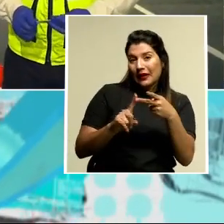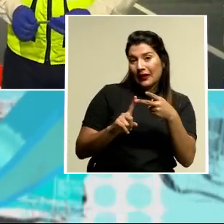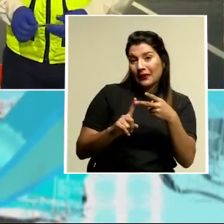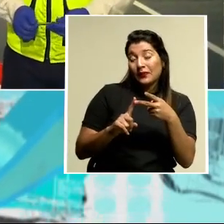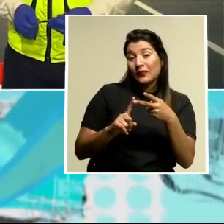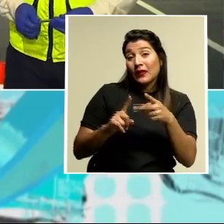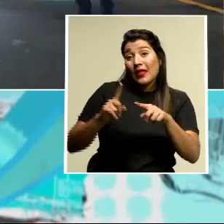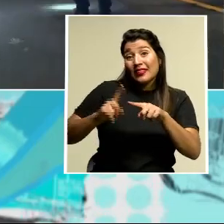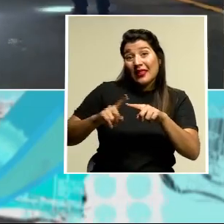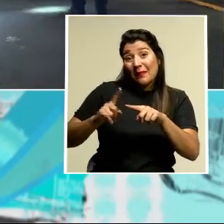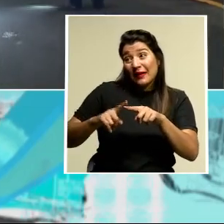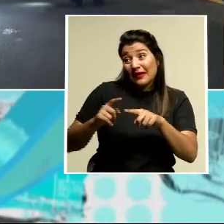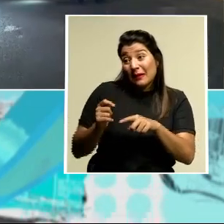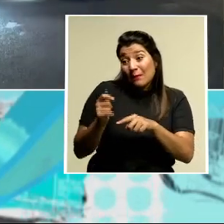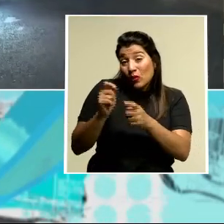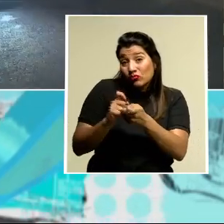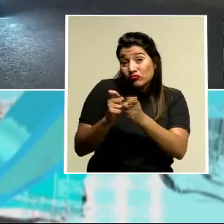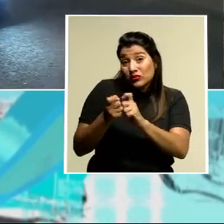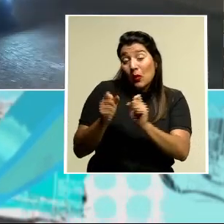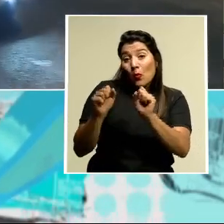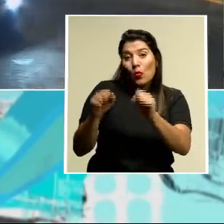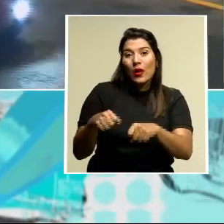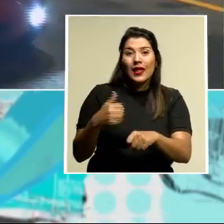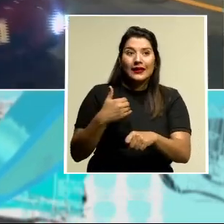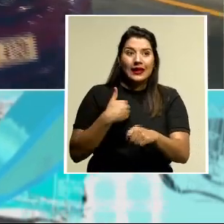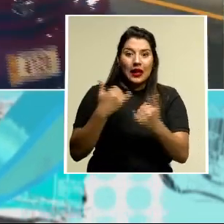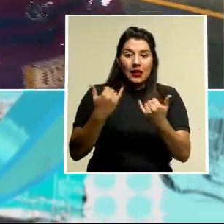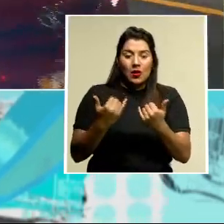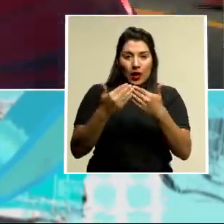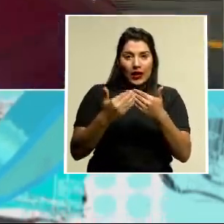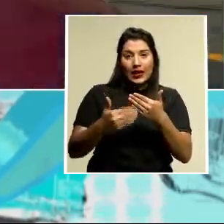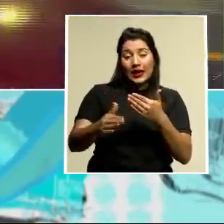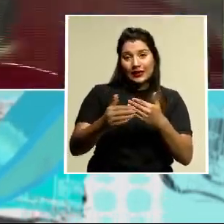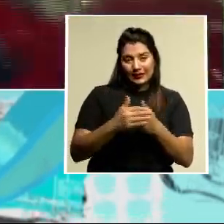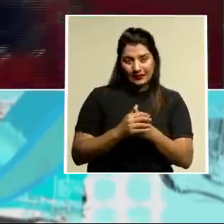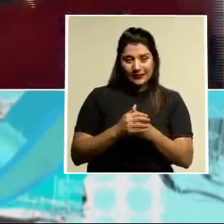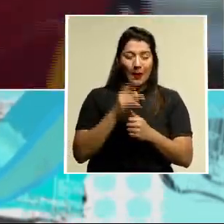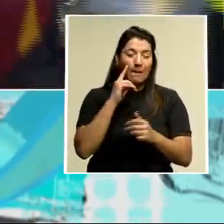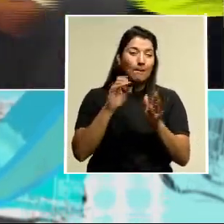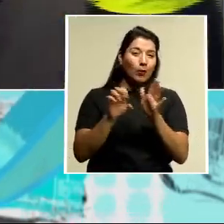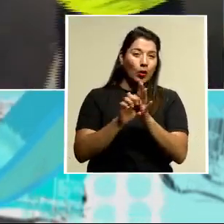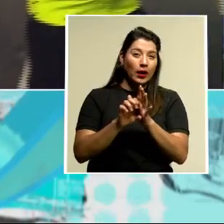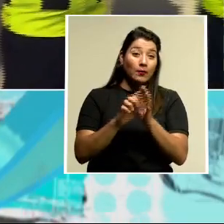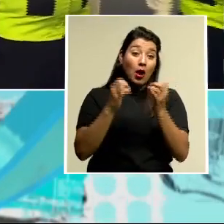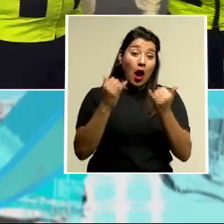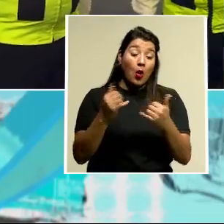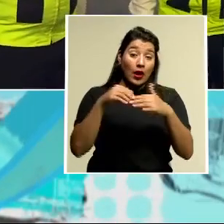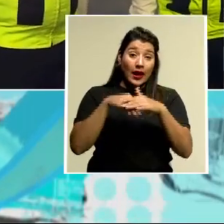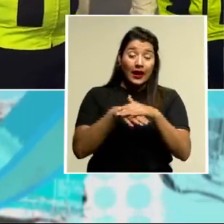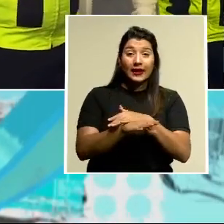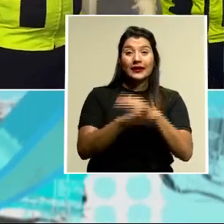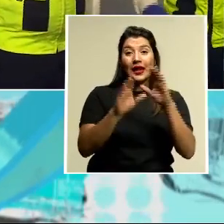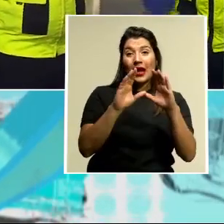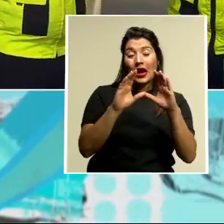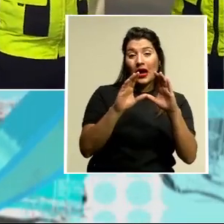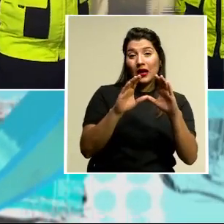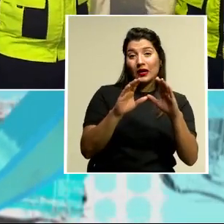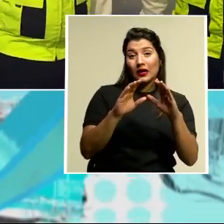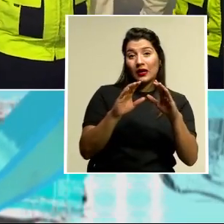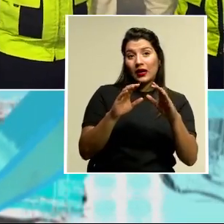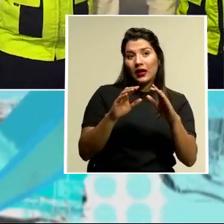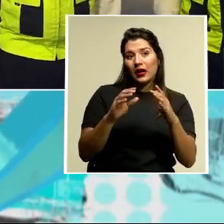control sobre la reducción de casos. Levemente, si vemos, poco a poco hemos ido